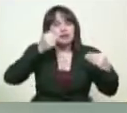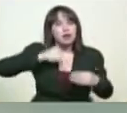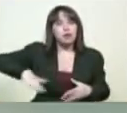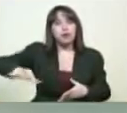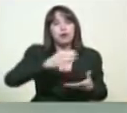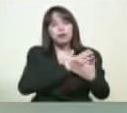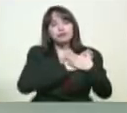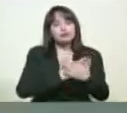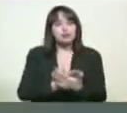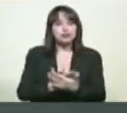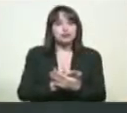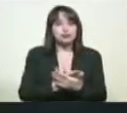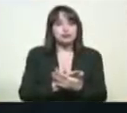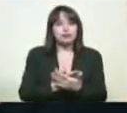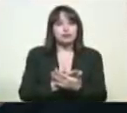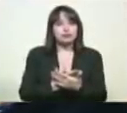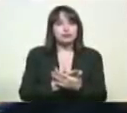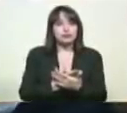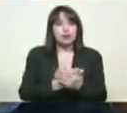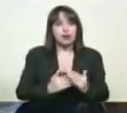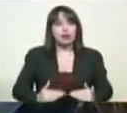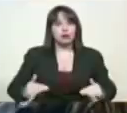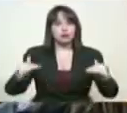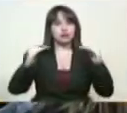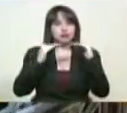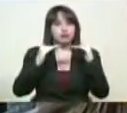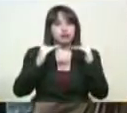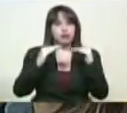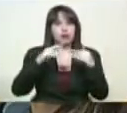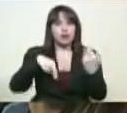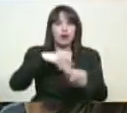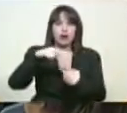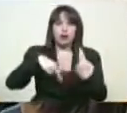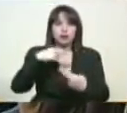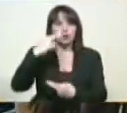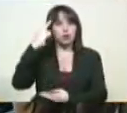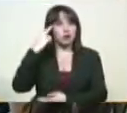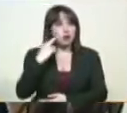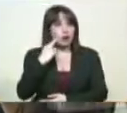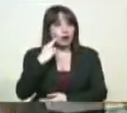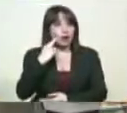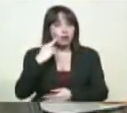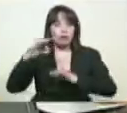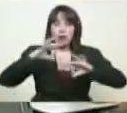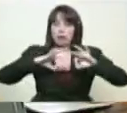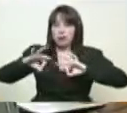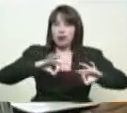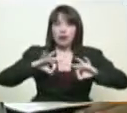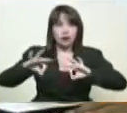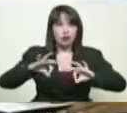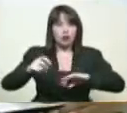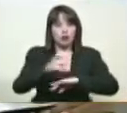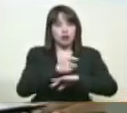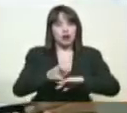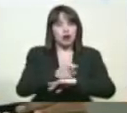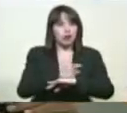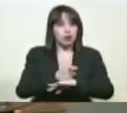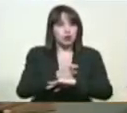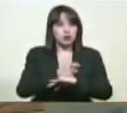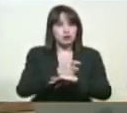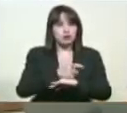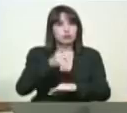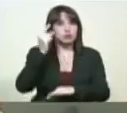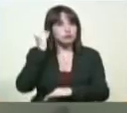y el amor recrecido de la revolución bolivariana. Vamos a prepararnos entonces, gobernadora,